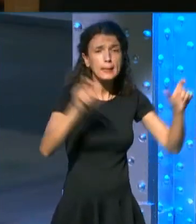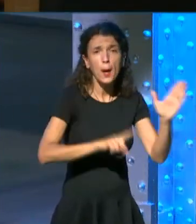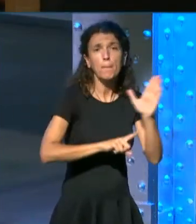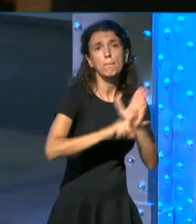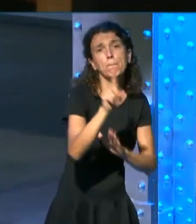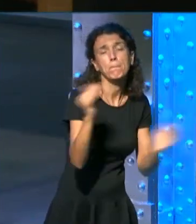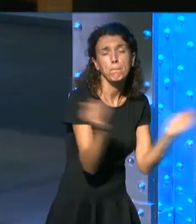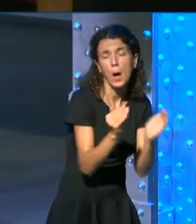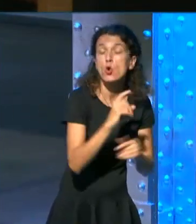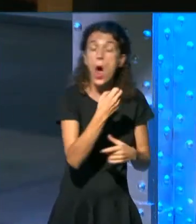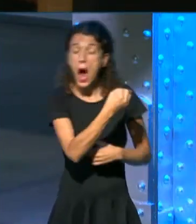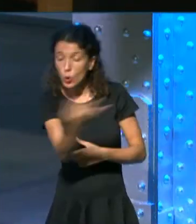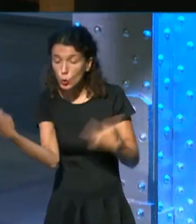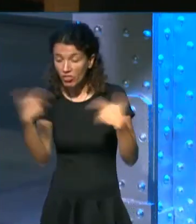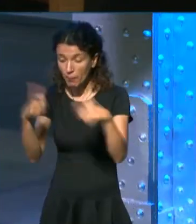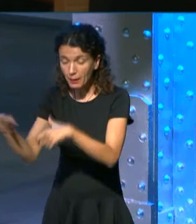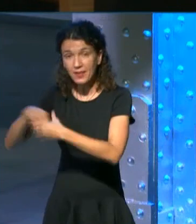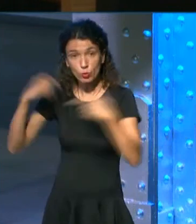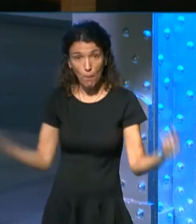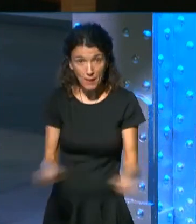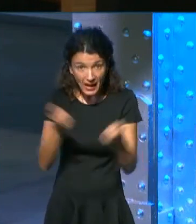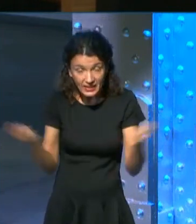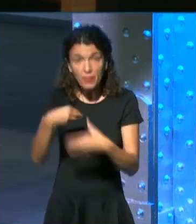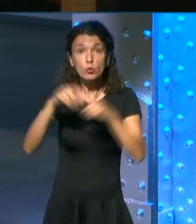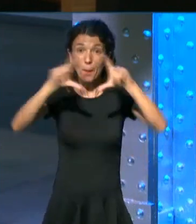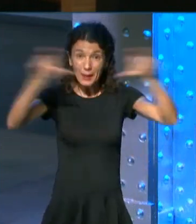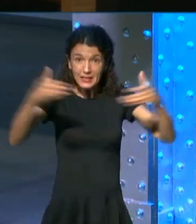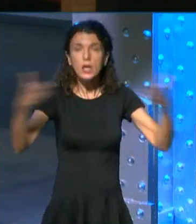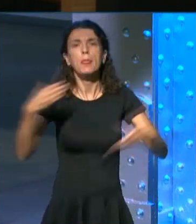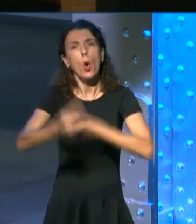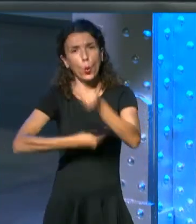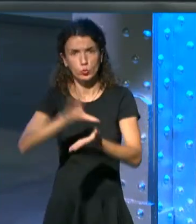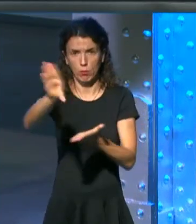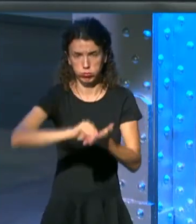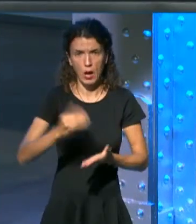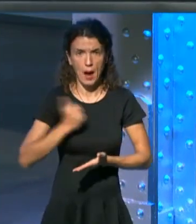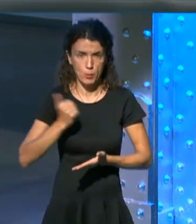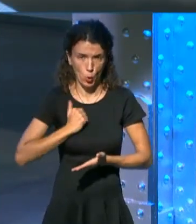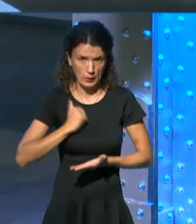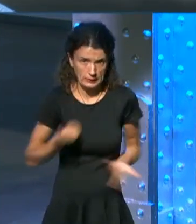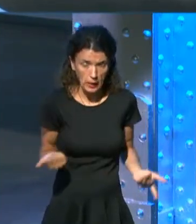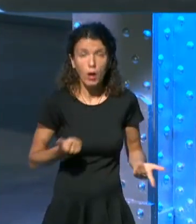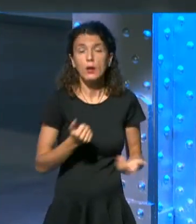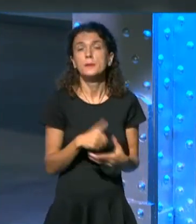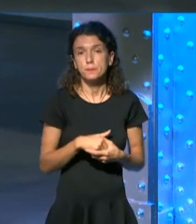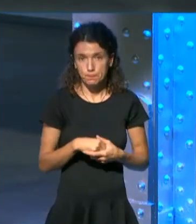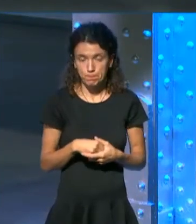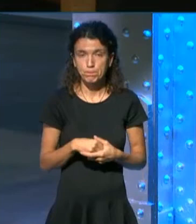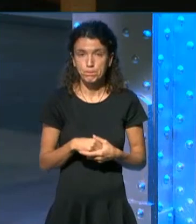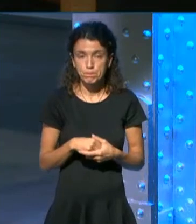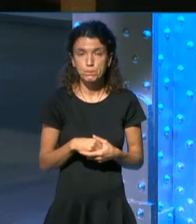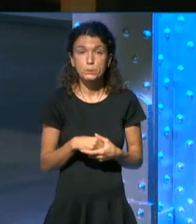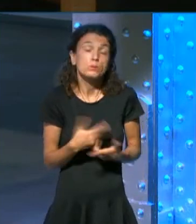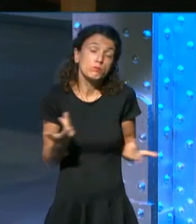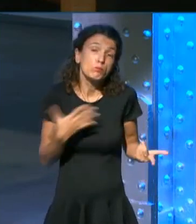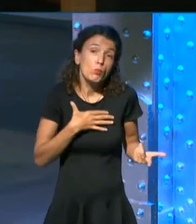que hay departamentos de marketing y de negocio de empresas grandes que también lo utilizan internamente. O sea, no es exclusivo en absoluto. Otra